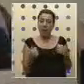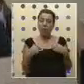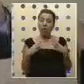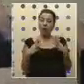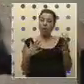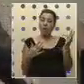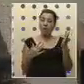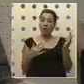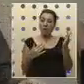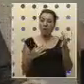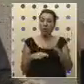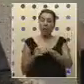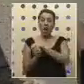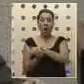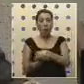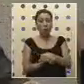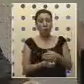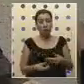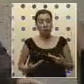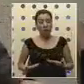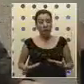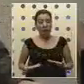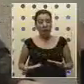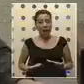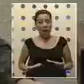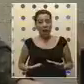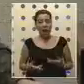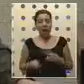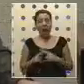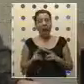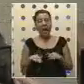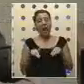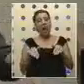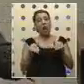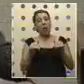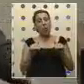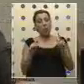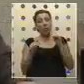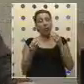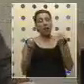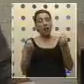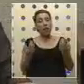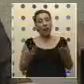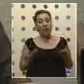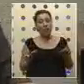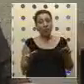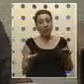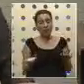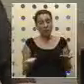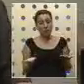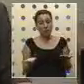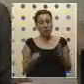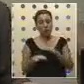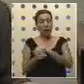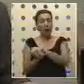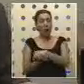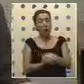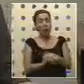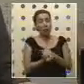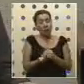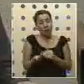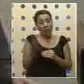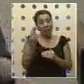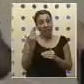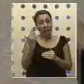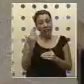me felicito de que la oposición de hoy haga exactamente lo mismo y tenga la misma disposición que la oposición de ayer.